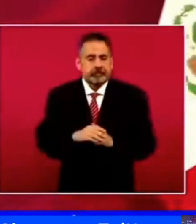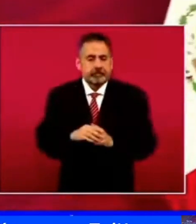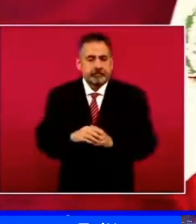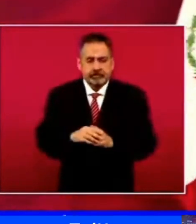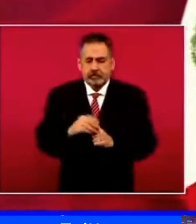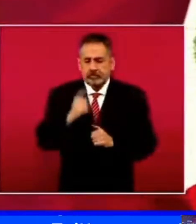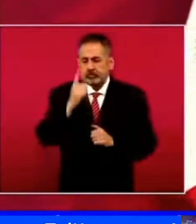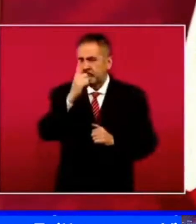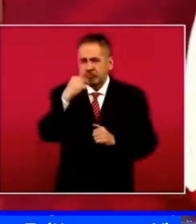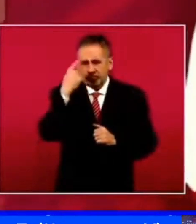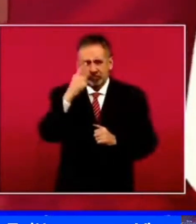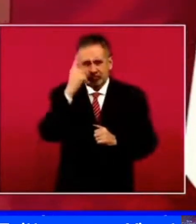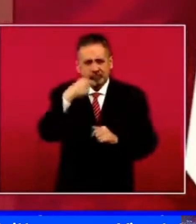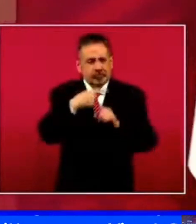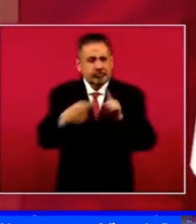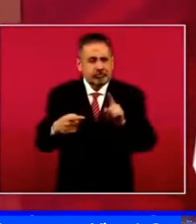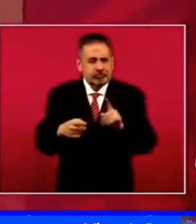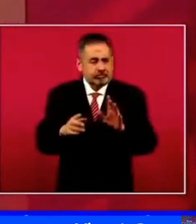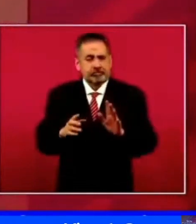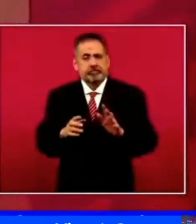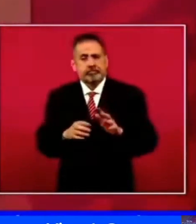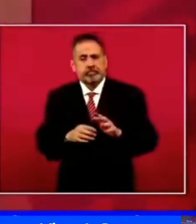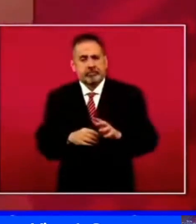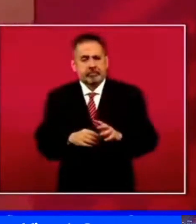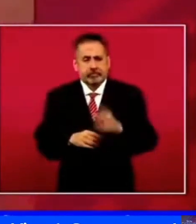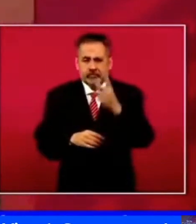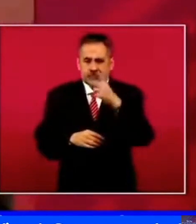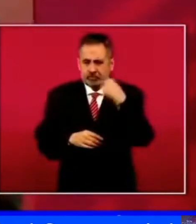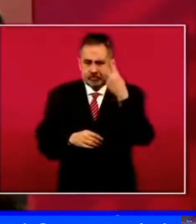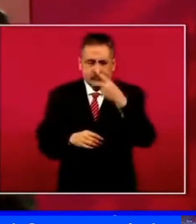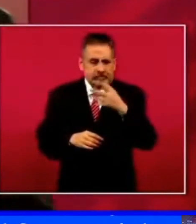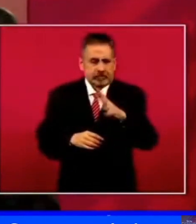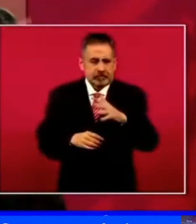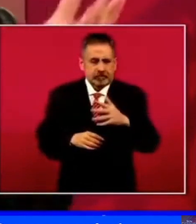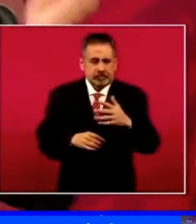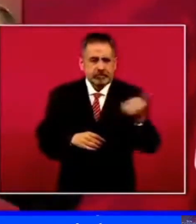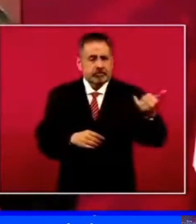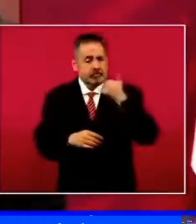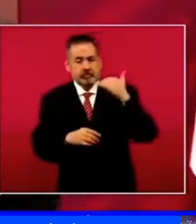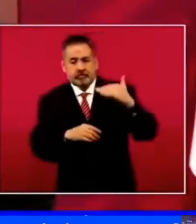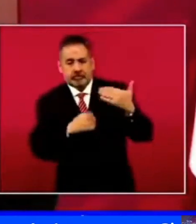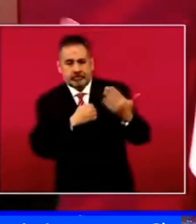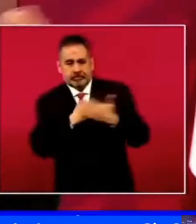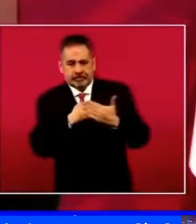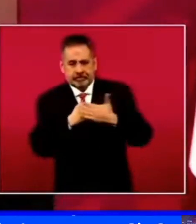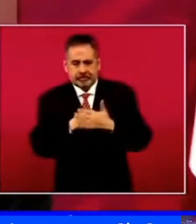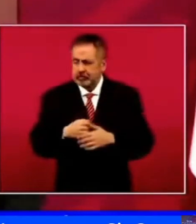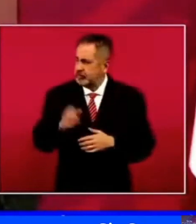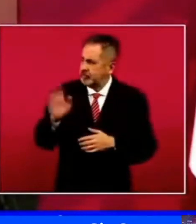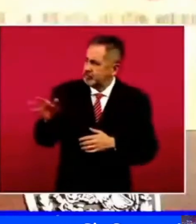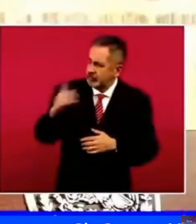como a la hora hora y media dos horas me mandan a decir